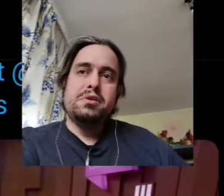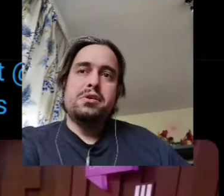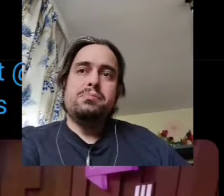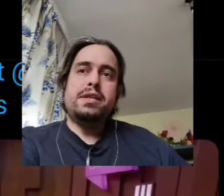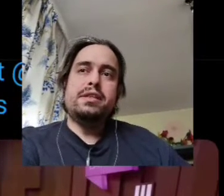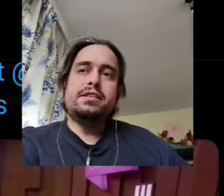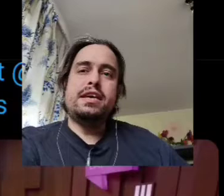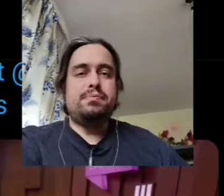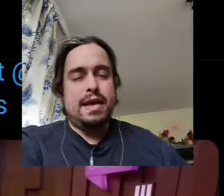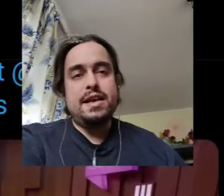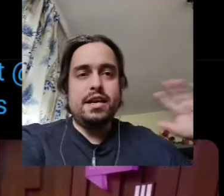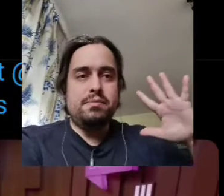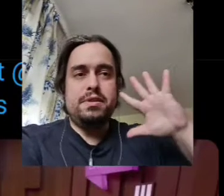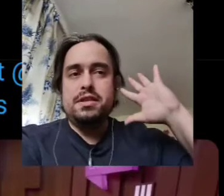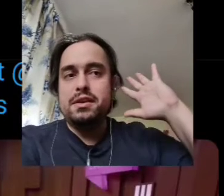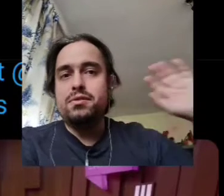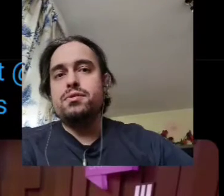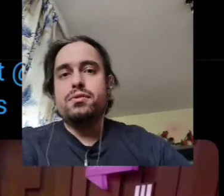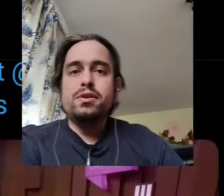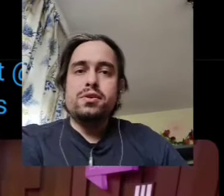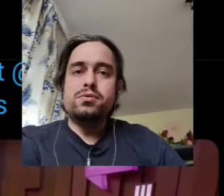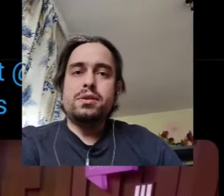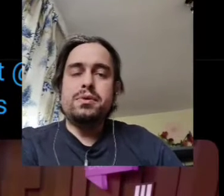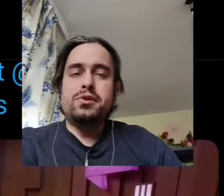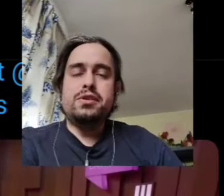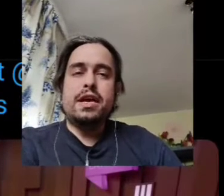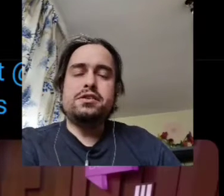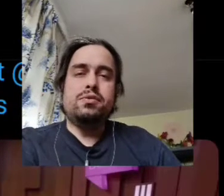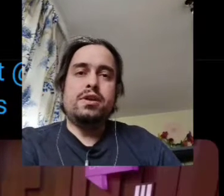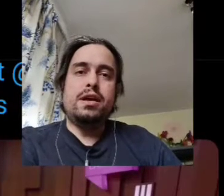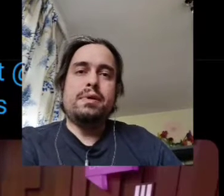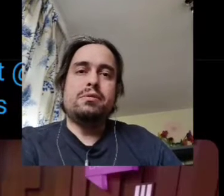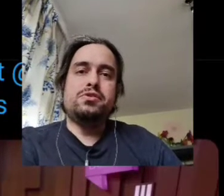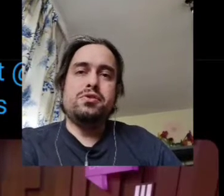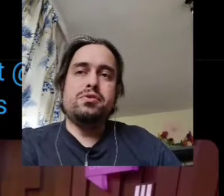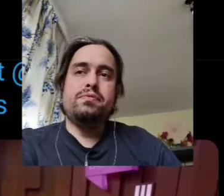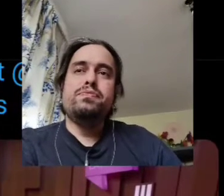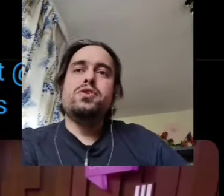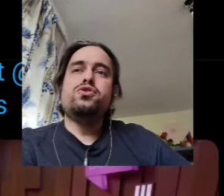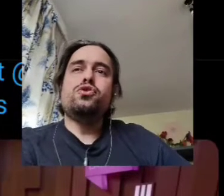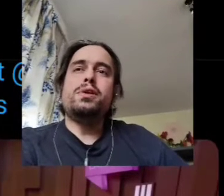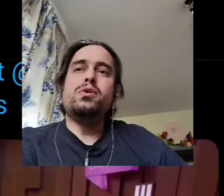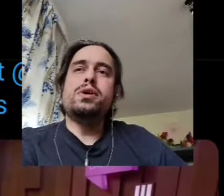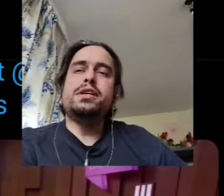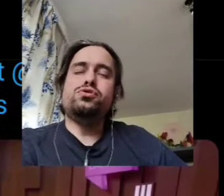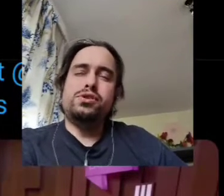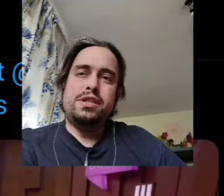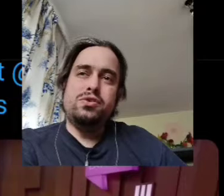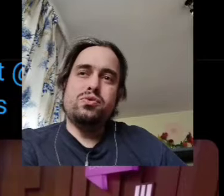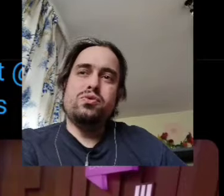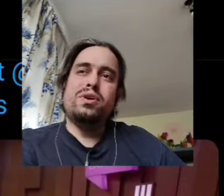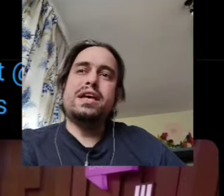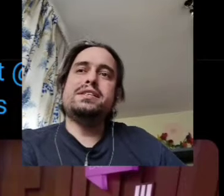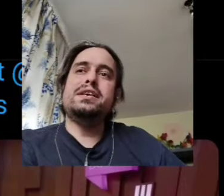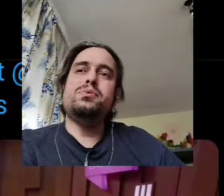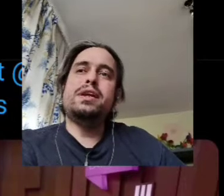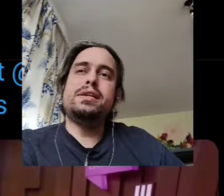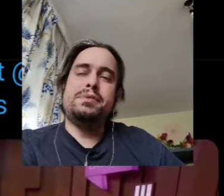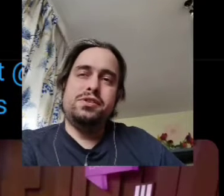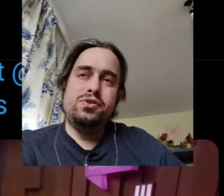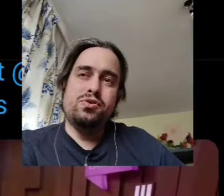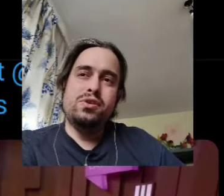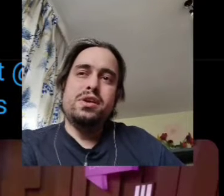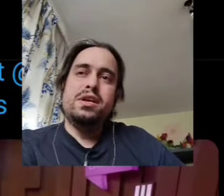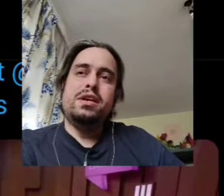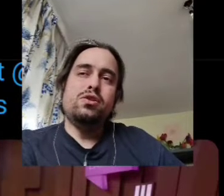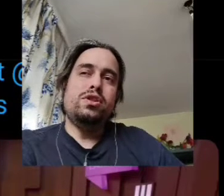mientras que hay que admitirlo nos gusta poder hacer una evaluación sobre lo que sucedió hace una